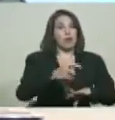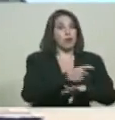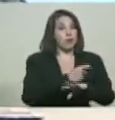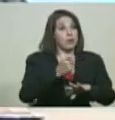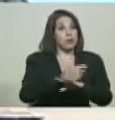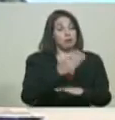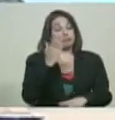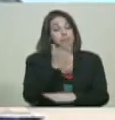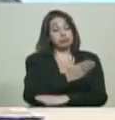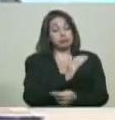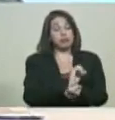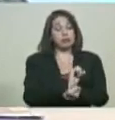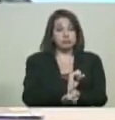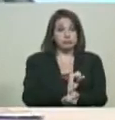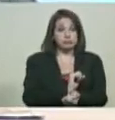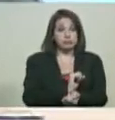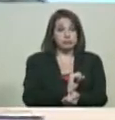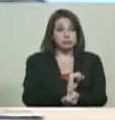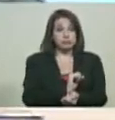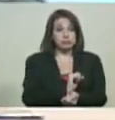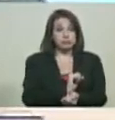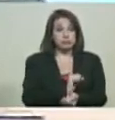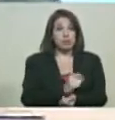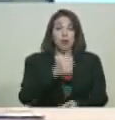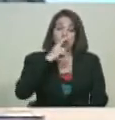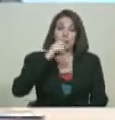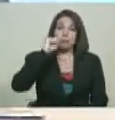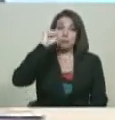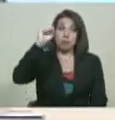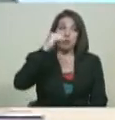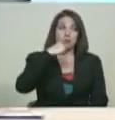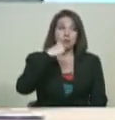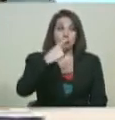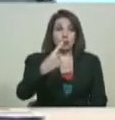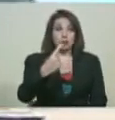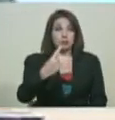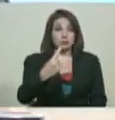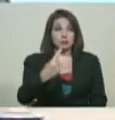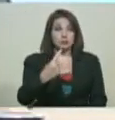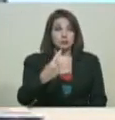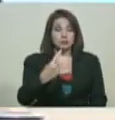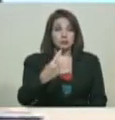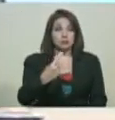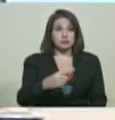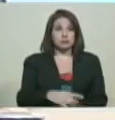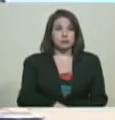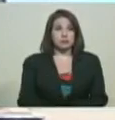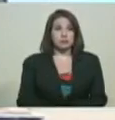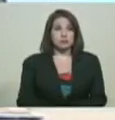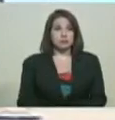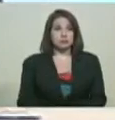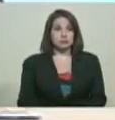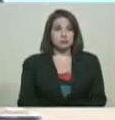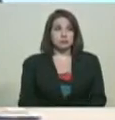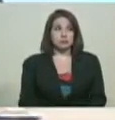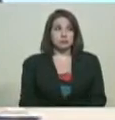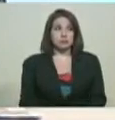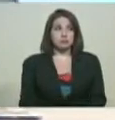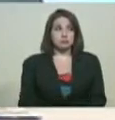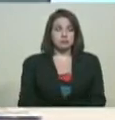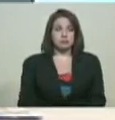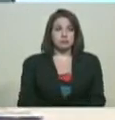pagar la justicia y maduro les dice vamos a la paz a la reunificación al reencuentro